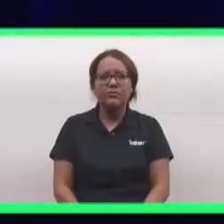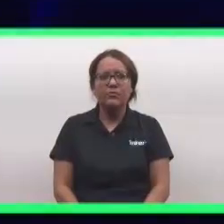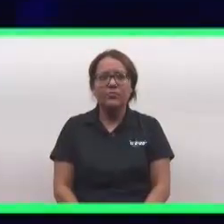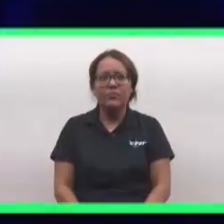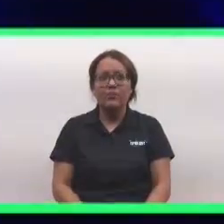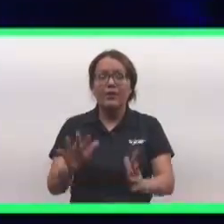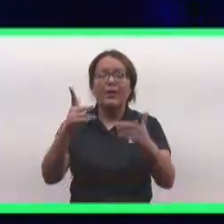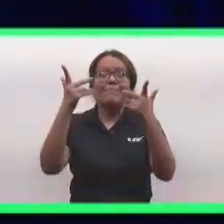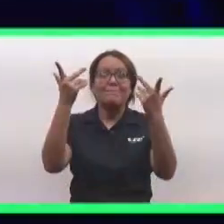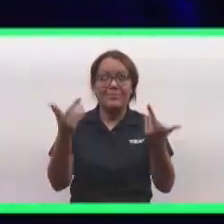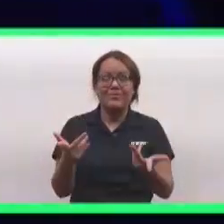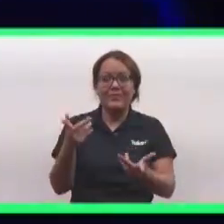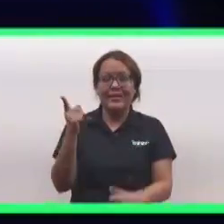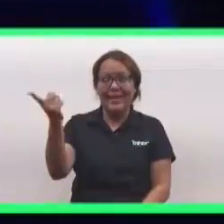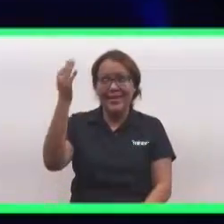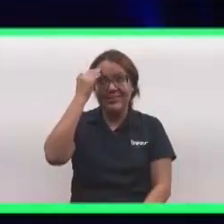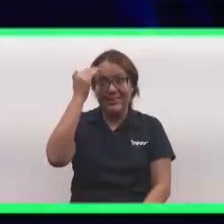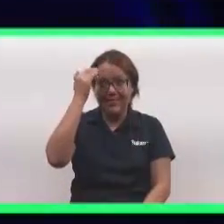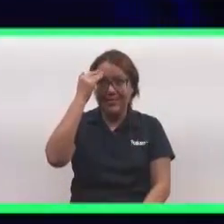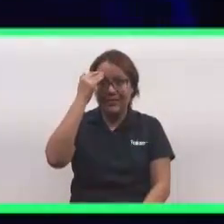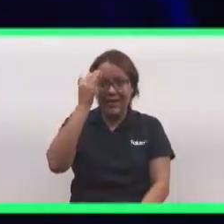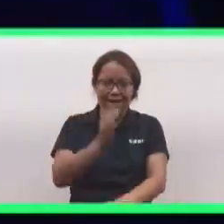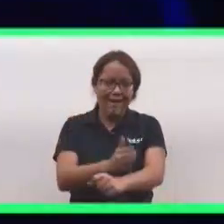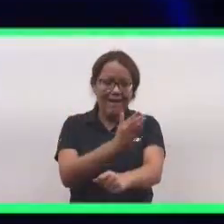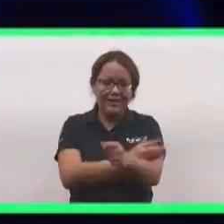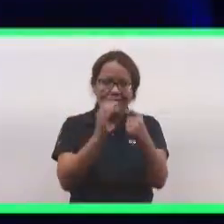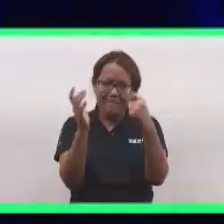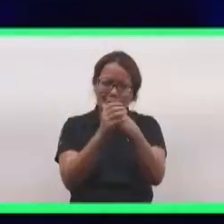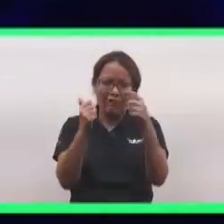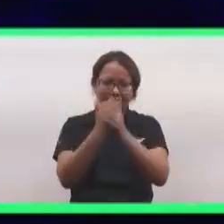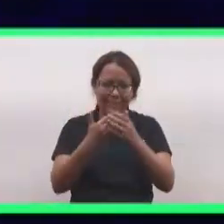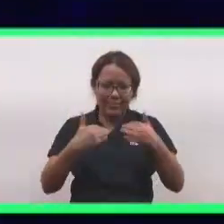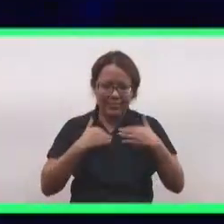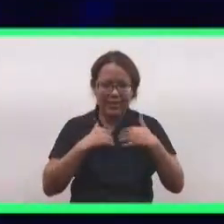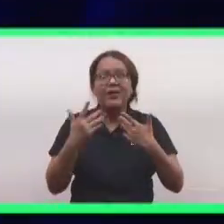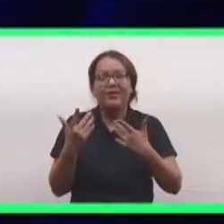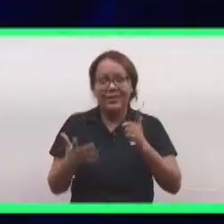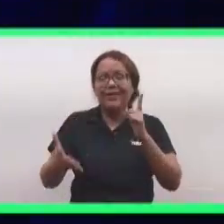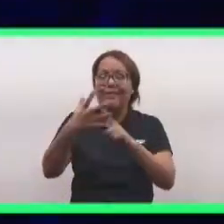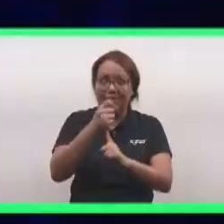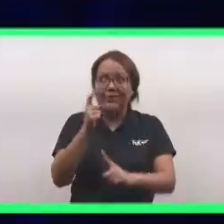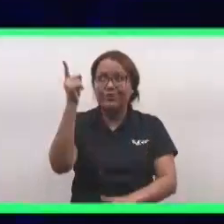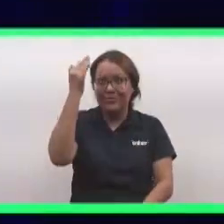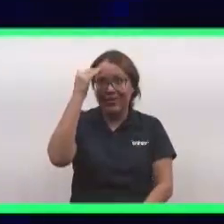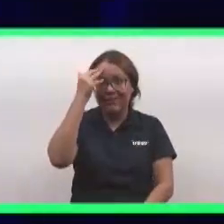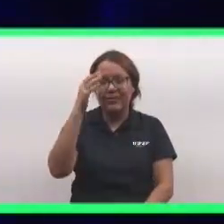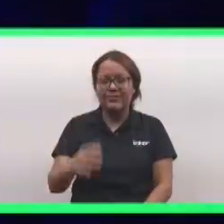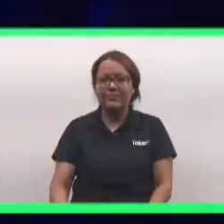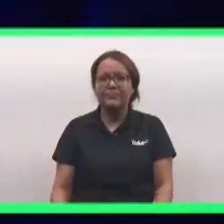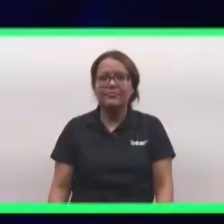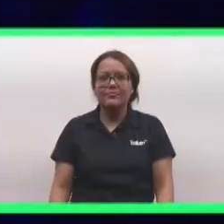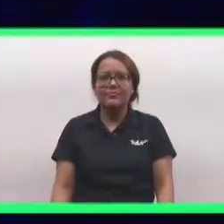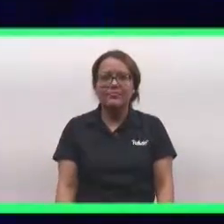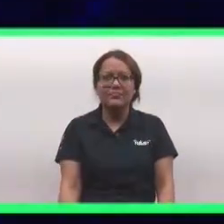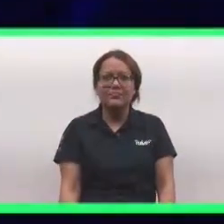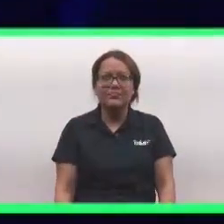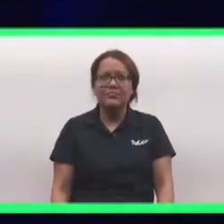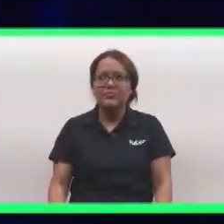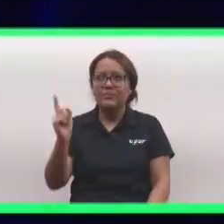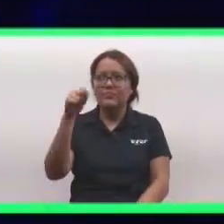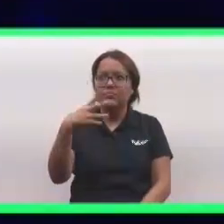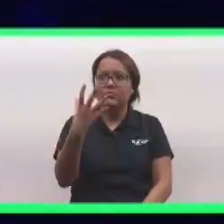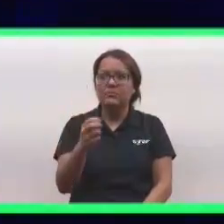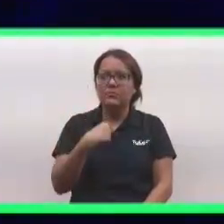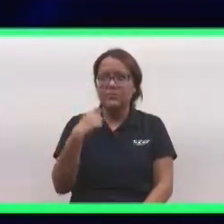Porque entendió por qué fue al desierto. Yo le he predicado por mucho tiempo: Dios te quita lo bueno para darte lo mejor. El día de hoy te